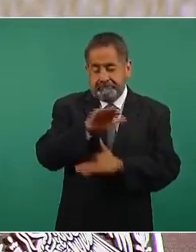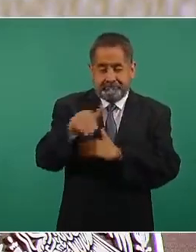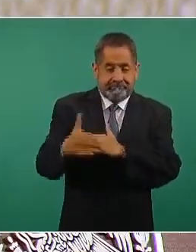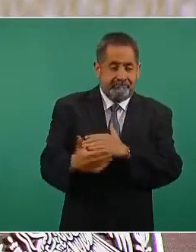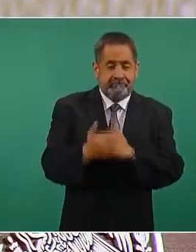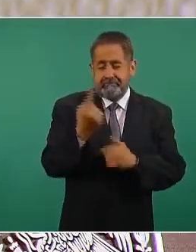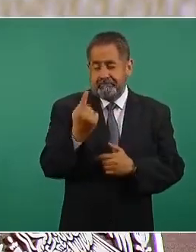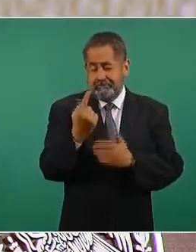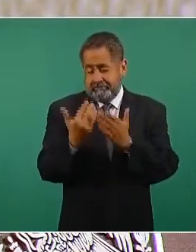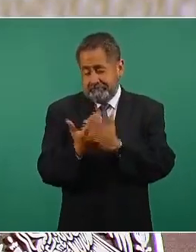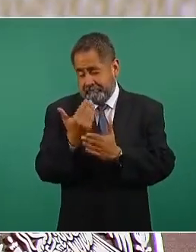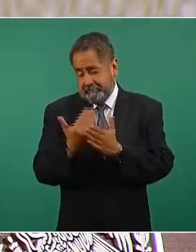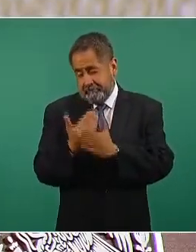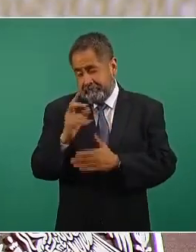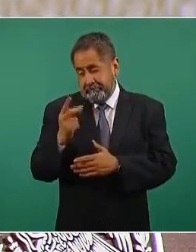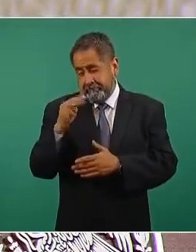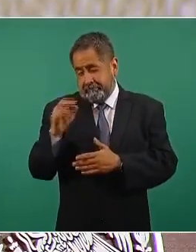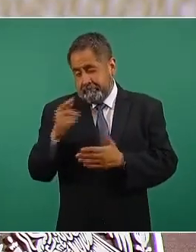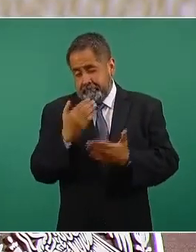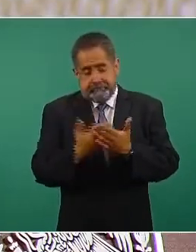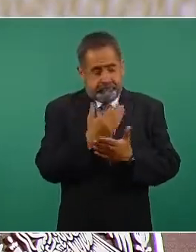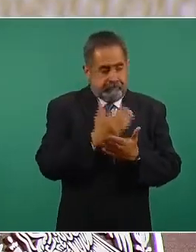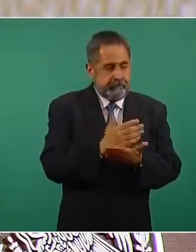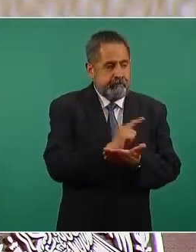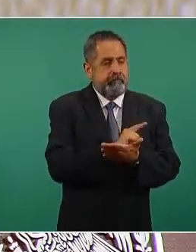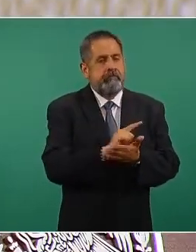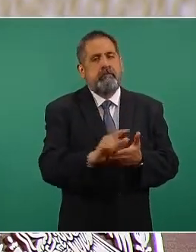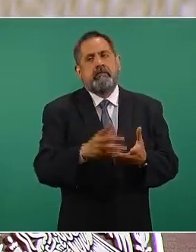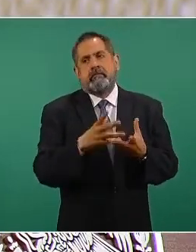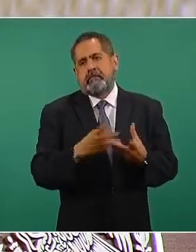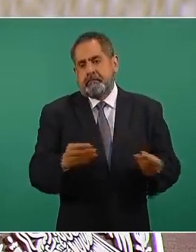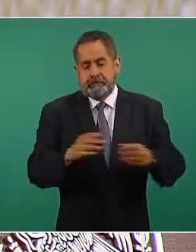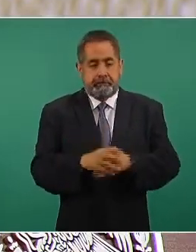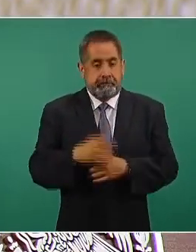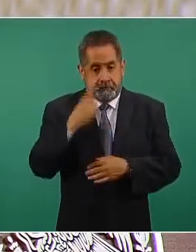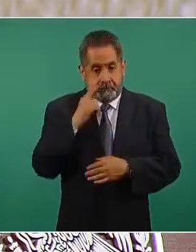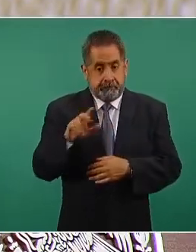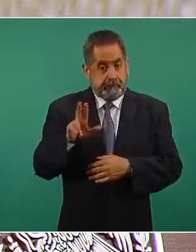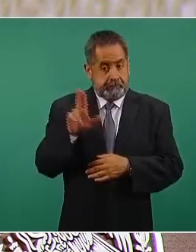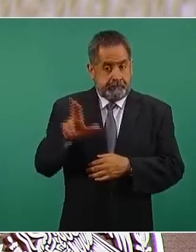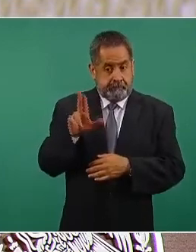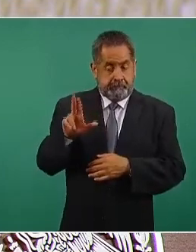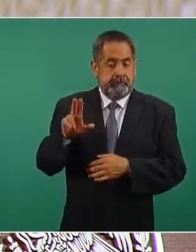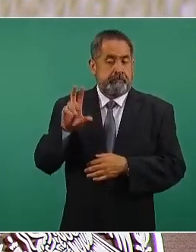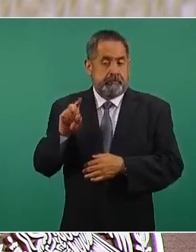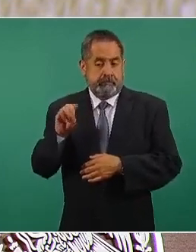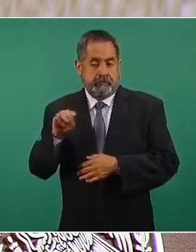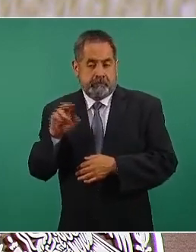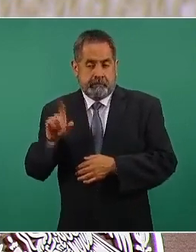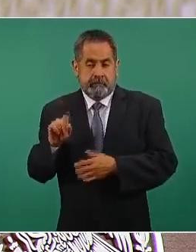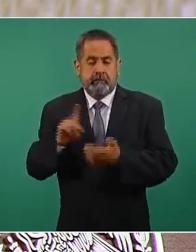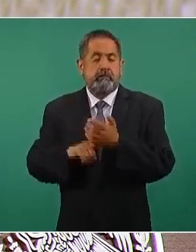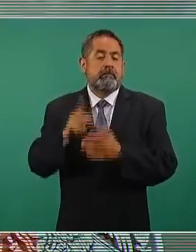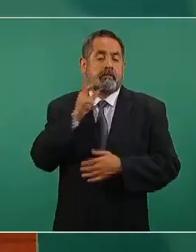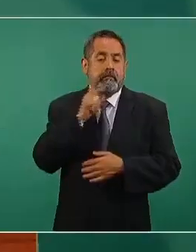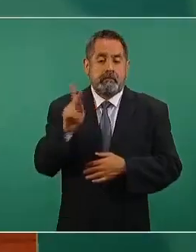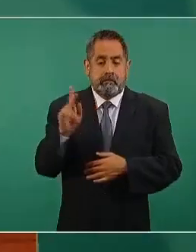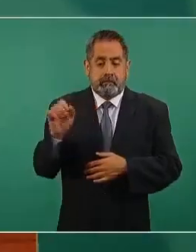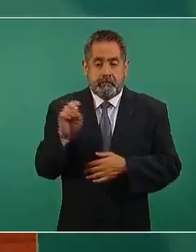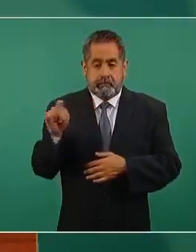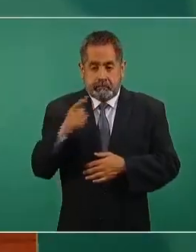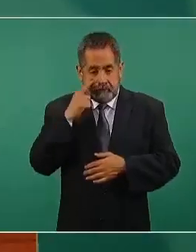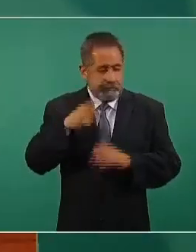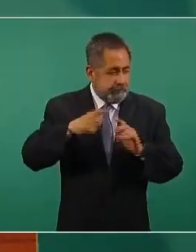día siguiente, 31 de marzo. El martes, todavía 30 de marzo, Pemex realizó trabajos